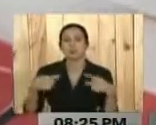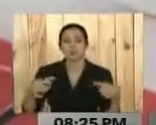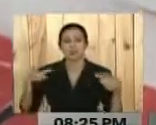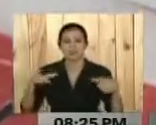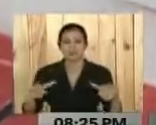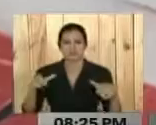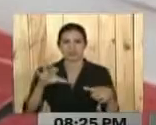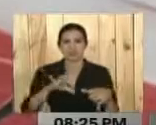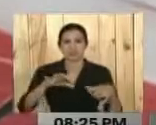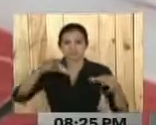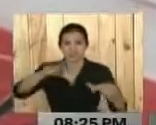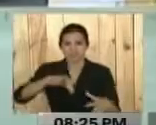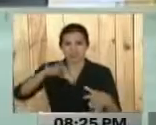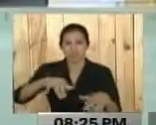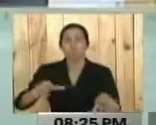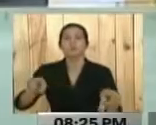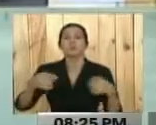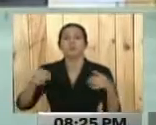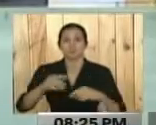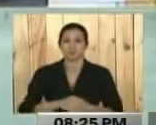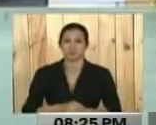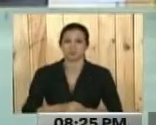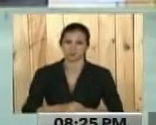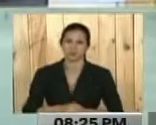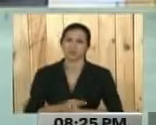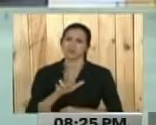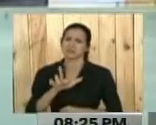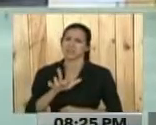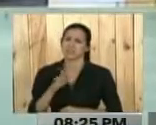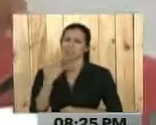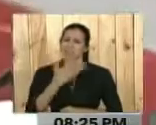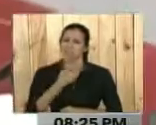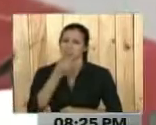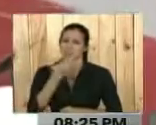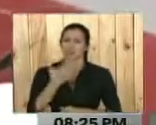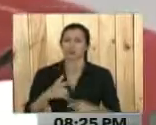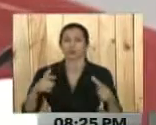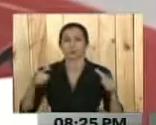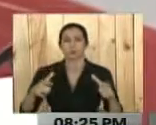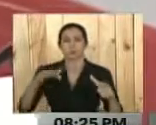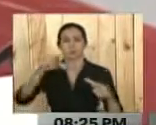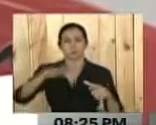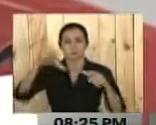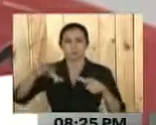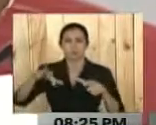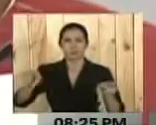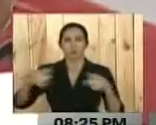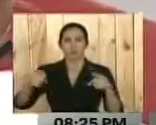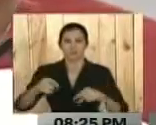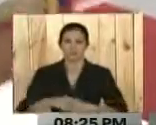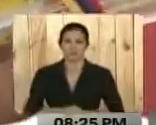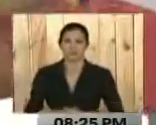libros sonantes, pues. Tres hermosos discos me está regalando Lilia,